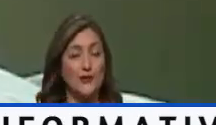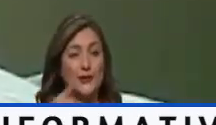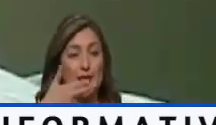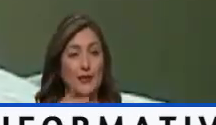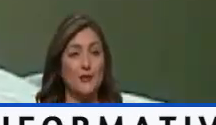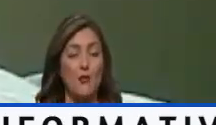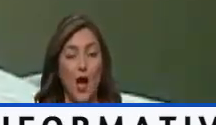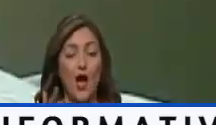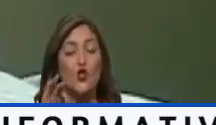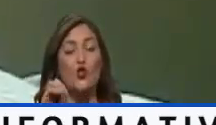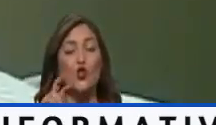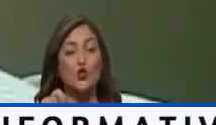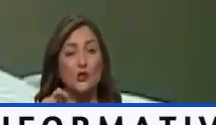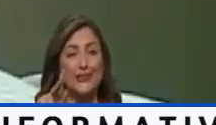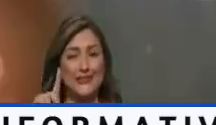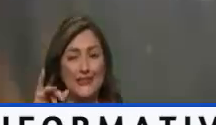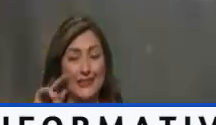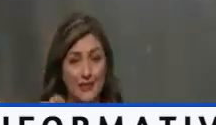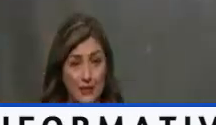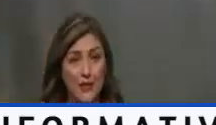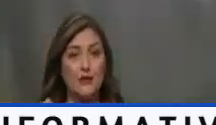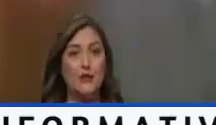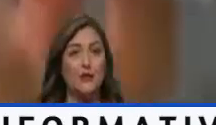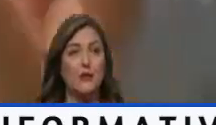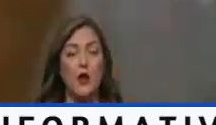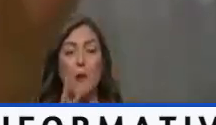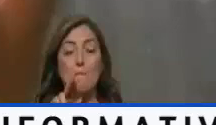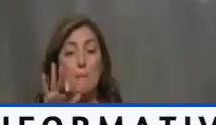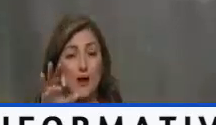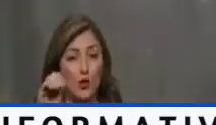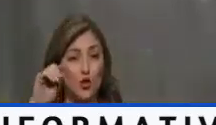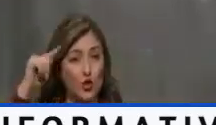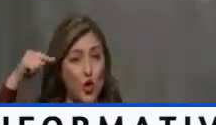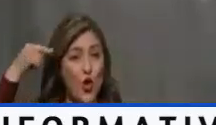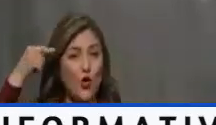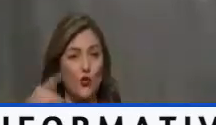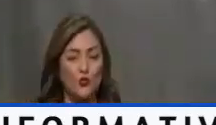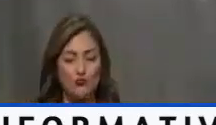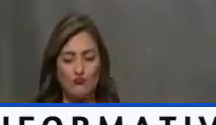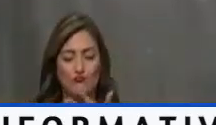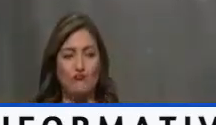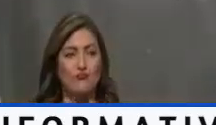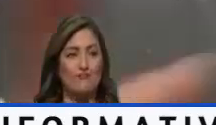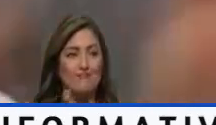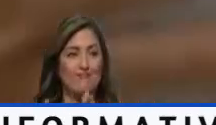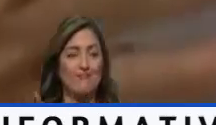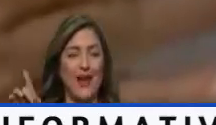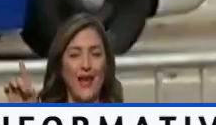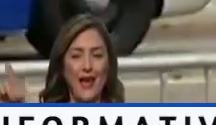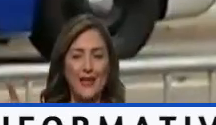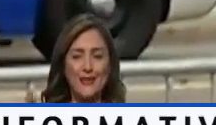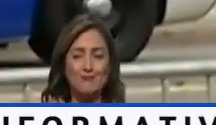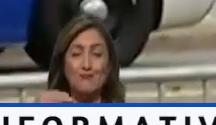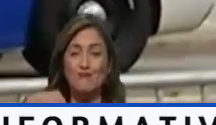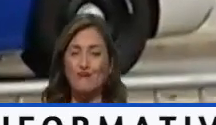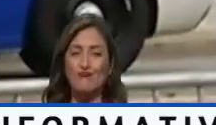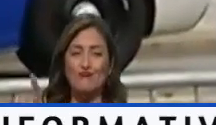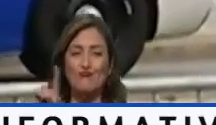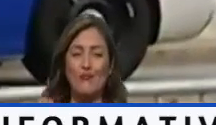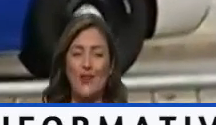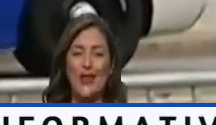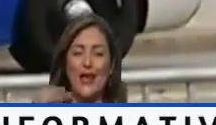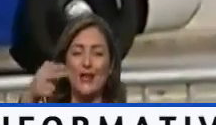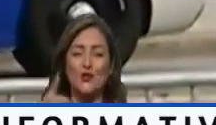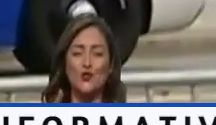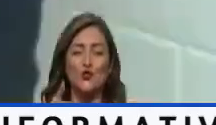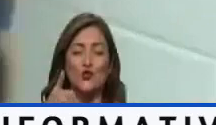ellos están totalmente organizados. Algo que no debería ocurrir dentro de las cárceles, dice Alejandro Guevara, exalguacil de la Florida